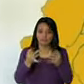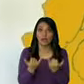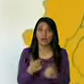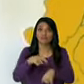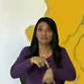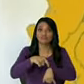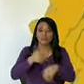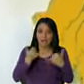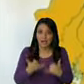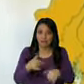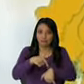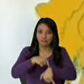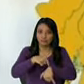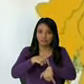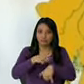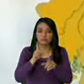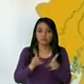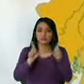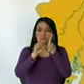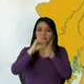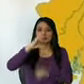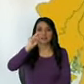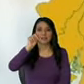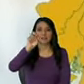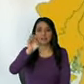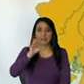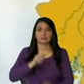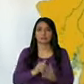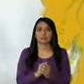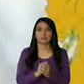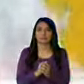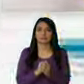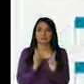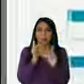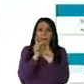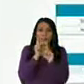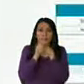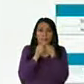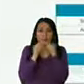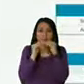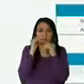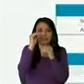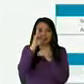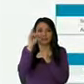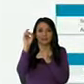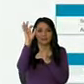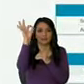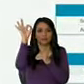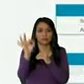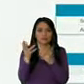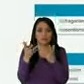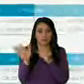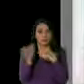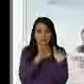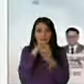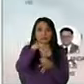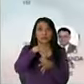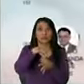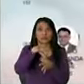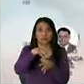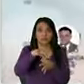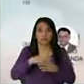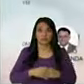instante, 6:57 de la mañana, punto y medio para el 100%. La votación, atención